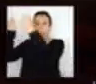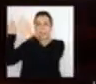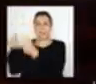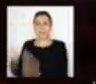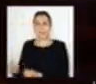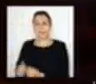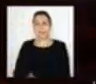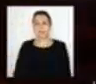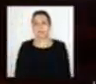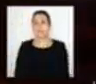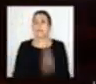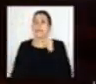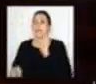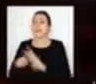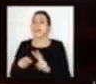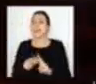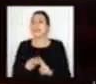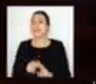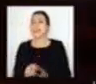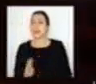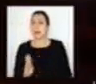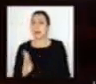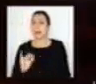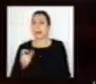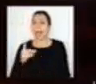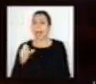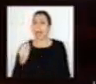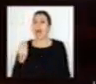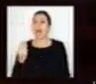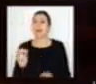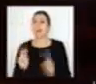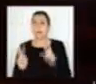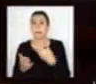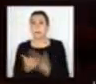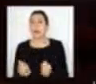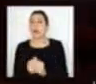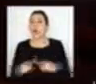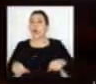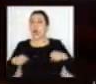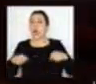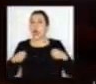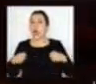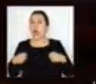brigada, Ramona Parra, junto a jóvenes con síndrome de Down,